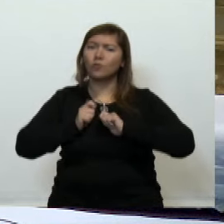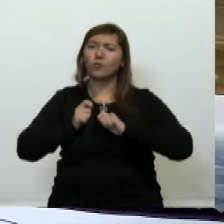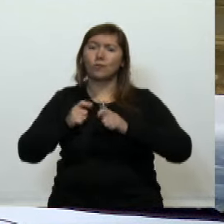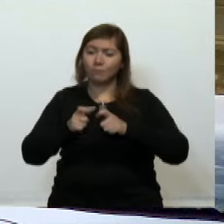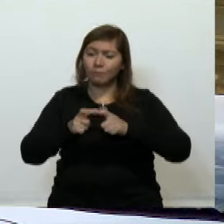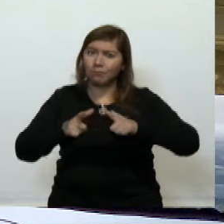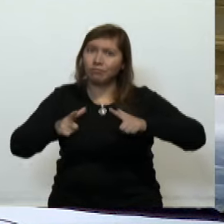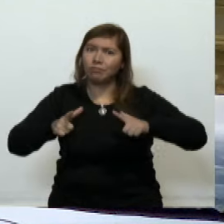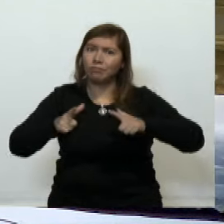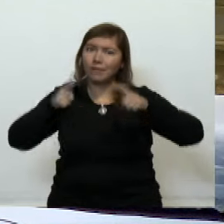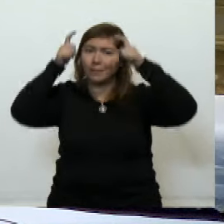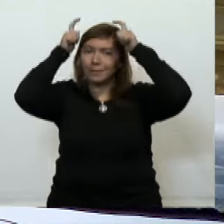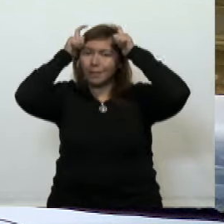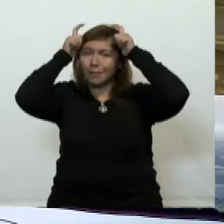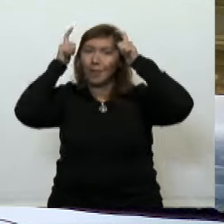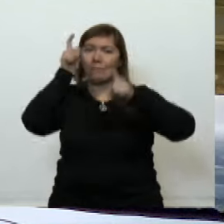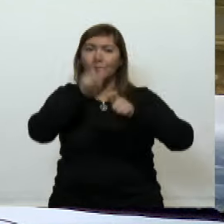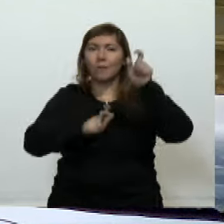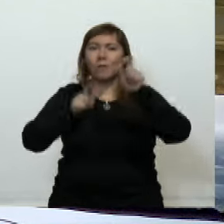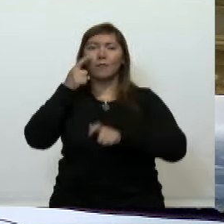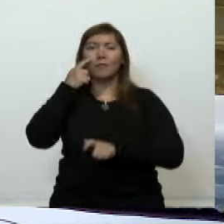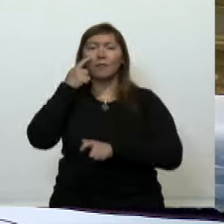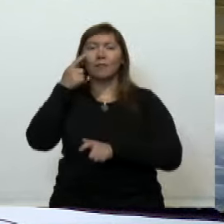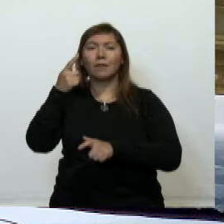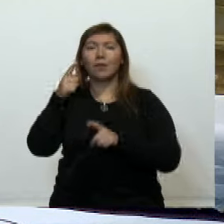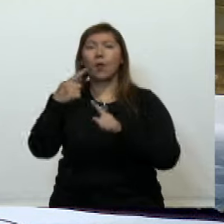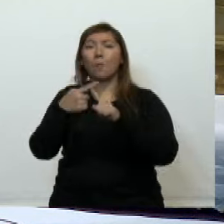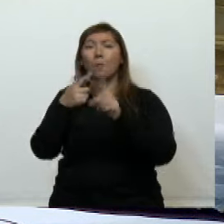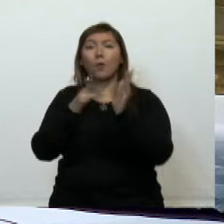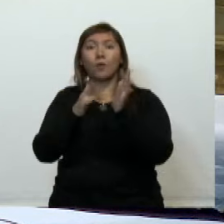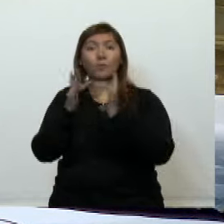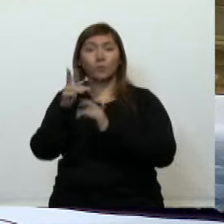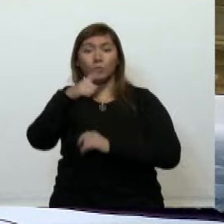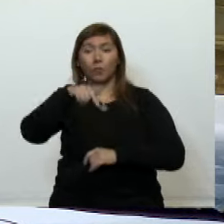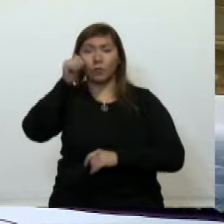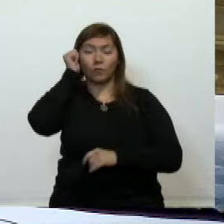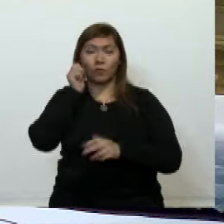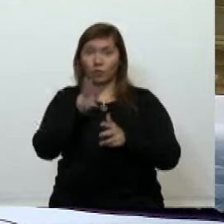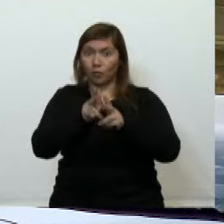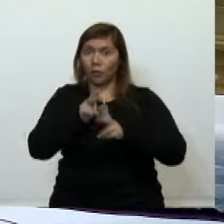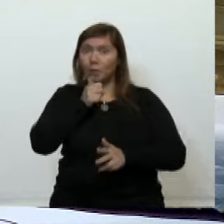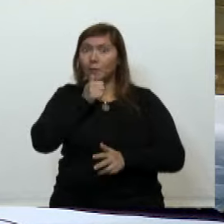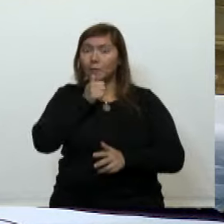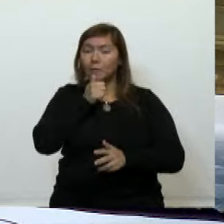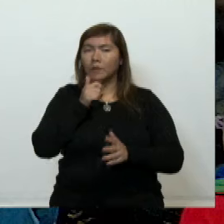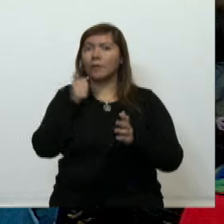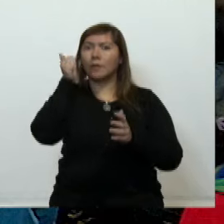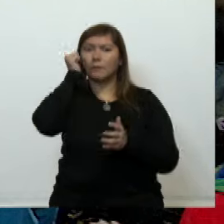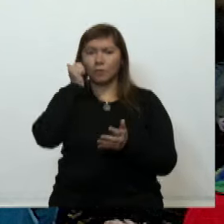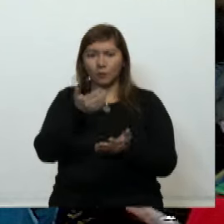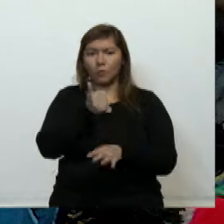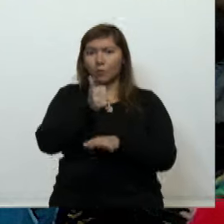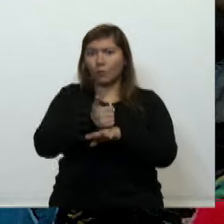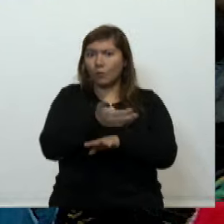de los creyentes. Por Jesucristo nuestro Señor. El Señor esté con ustedes.